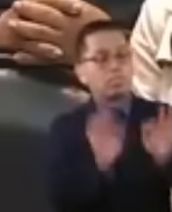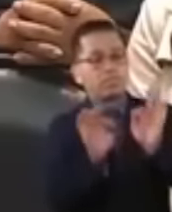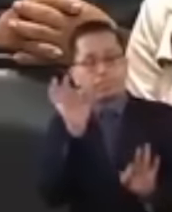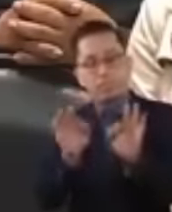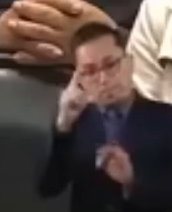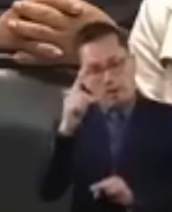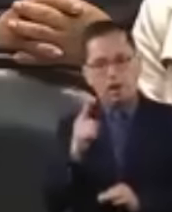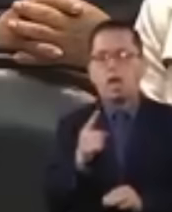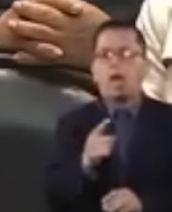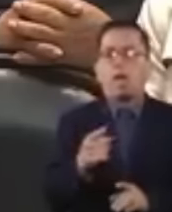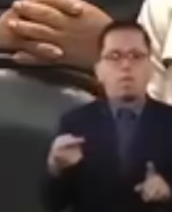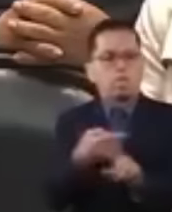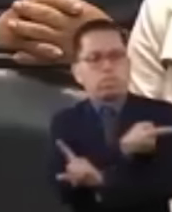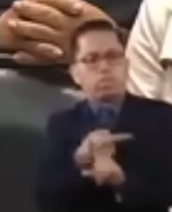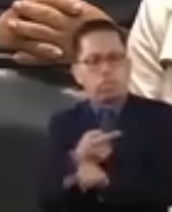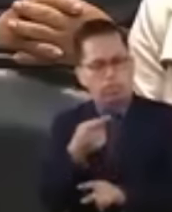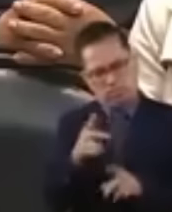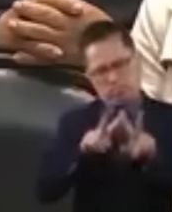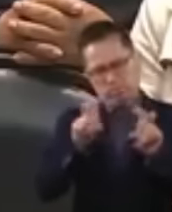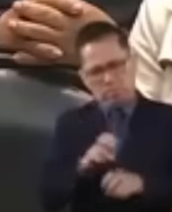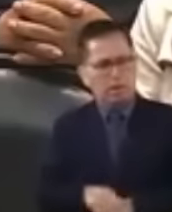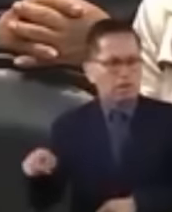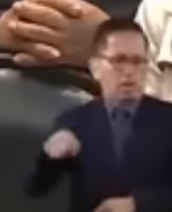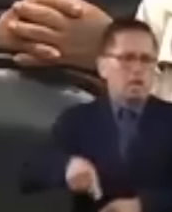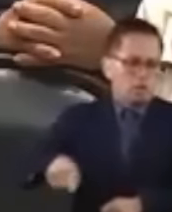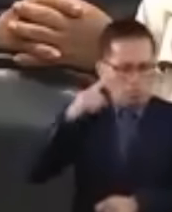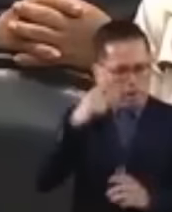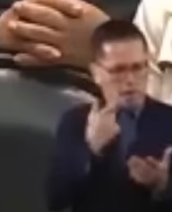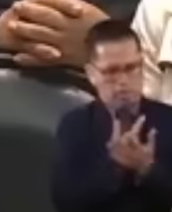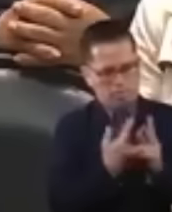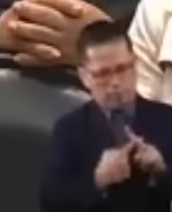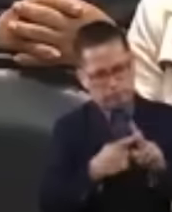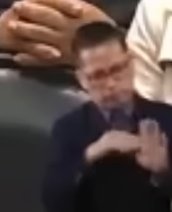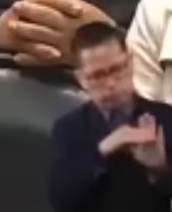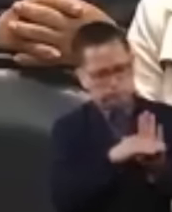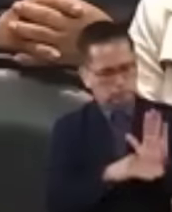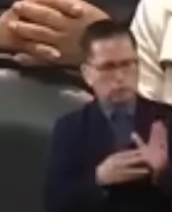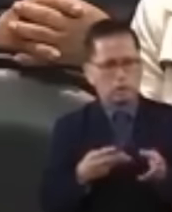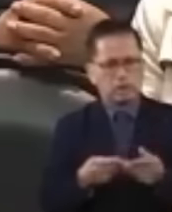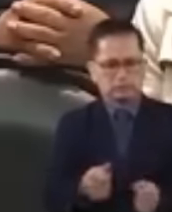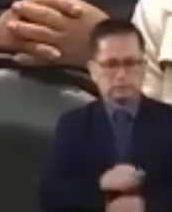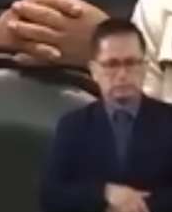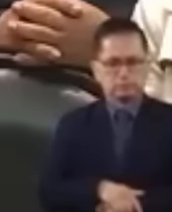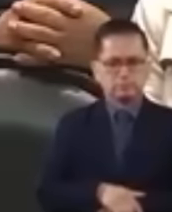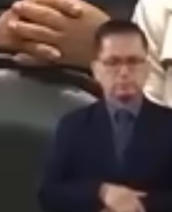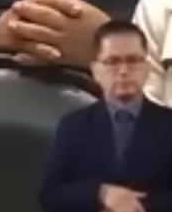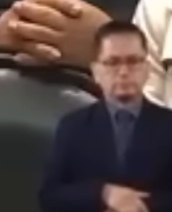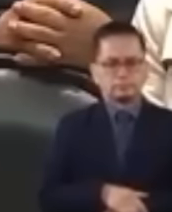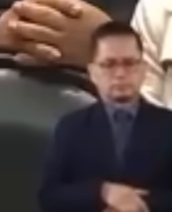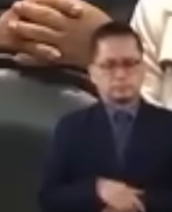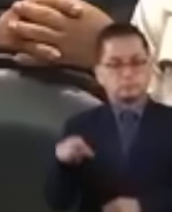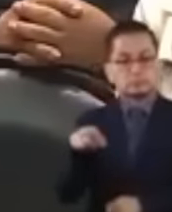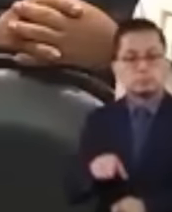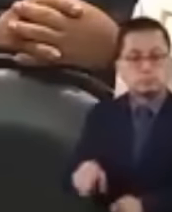de este presupuesto de egresos de la Federación. Y miren ustedes que hablan de seguridad y que